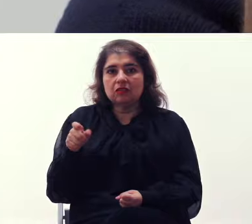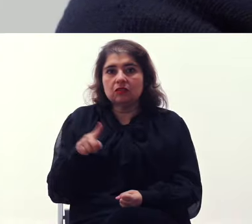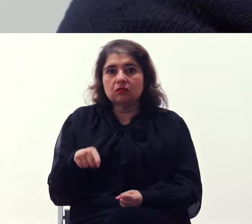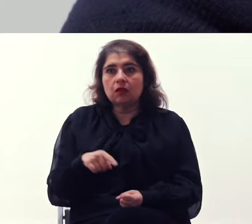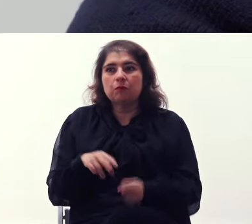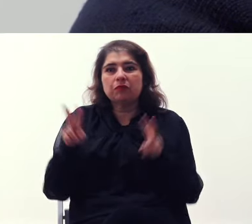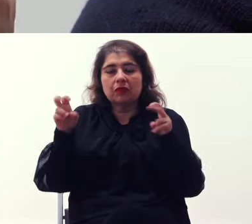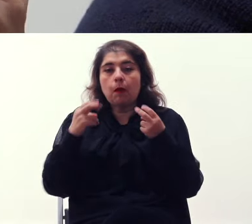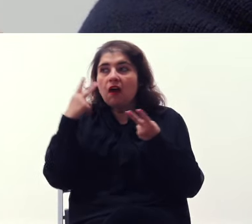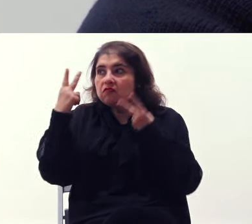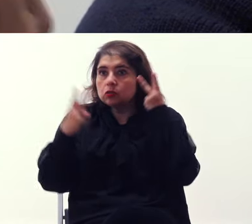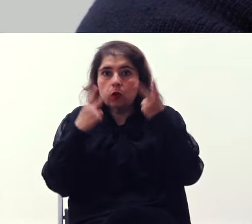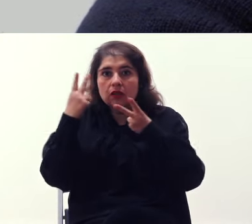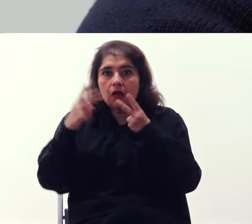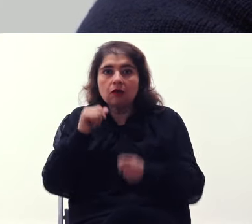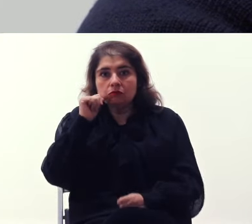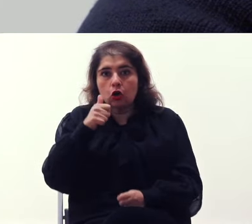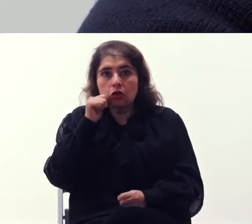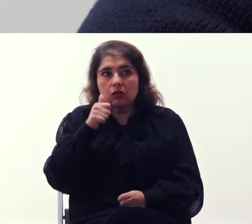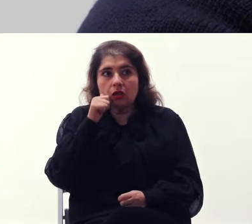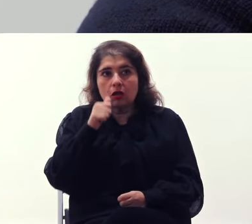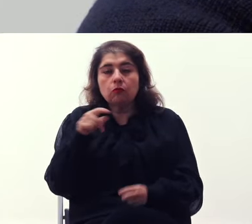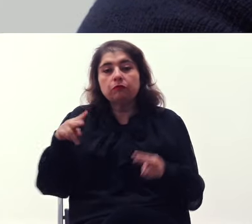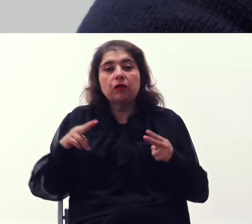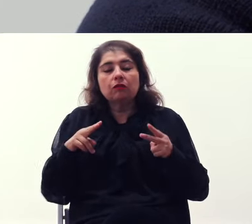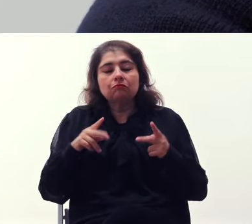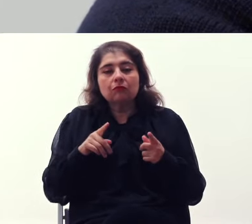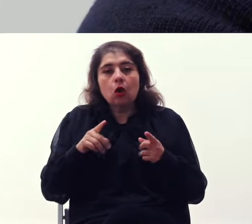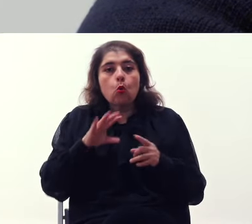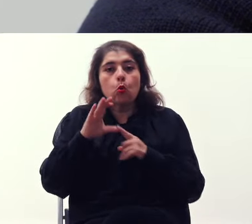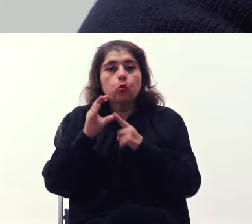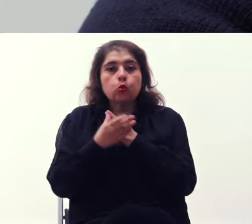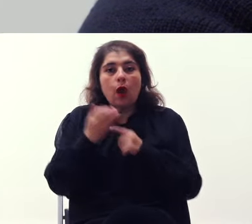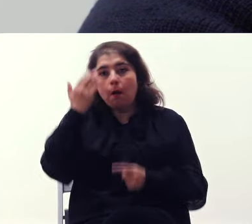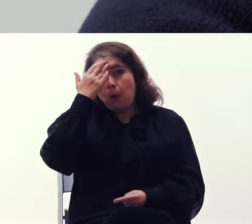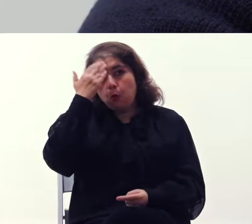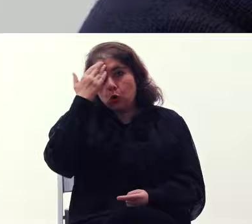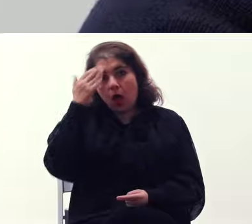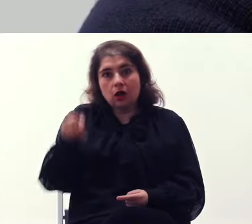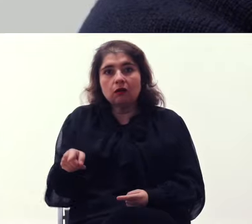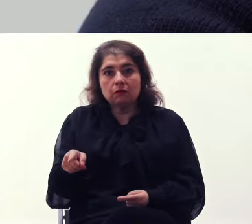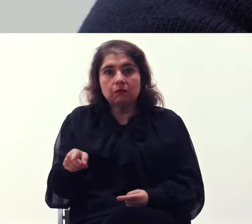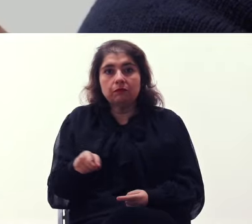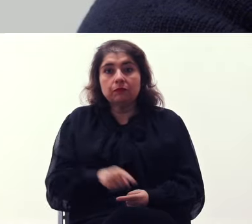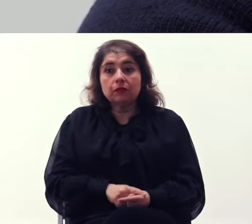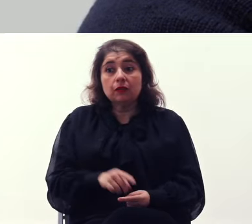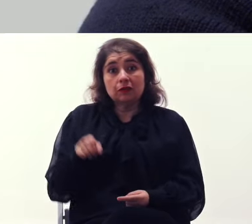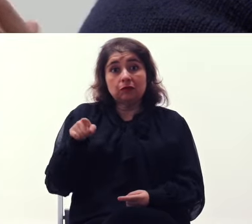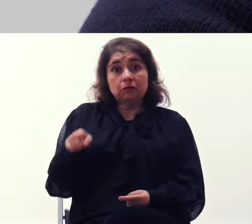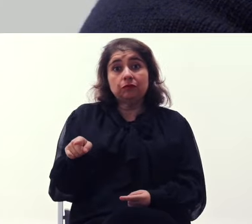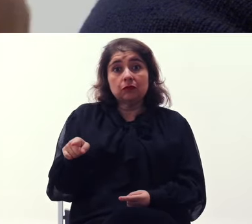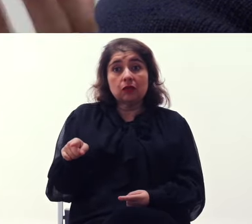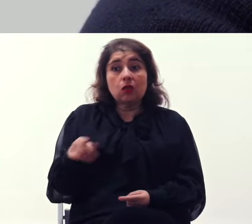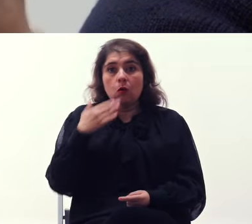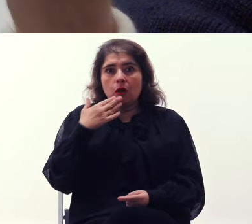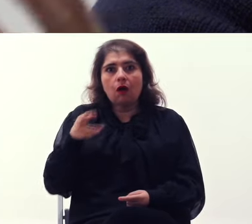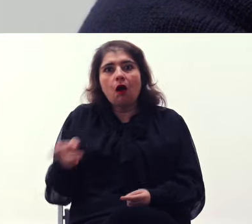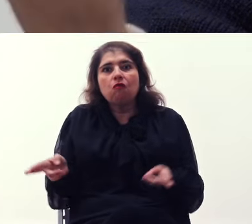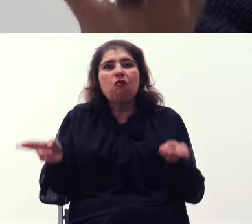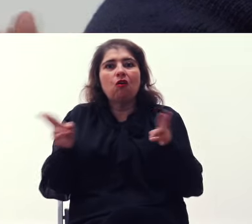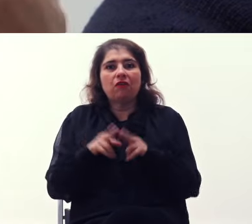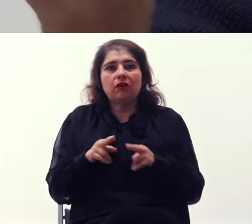como es el tema, ¿no es cierto?, de la visualidad cotidiana y el contacto con la cultura popular, que creo que es algo sobre lo cual también